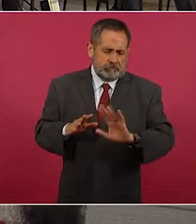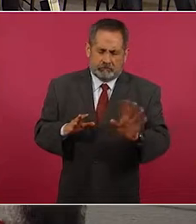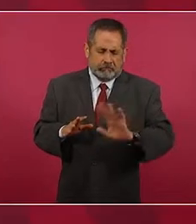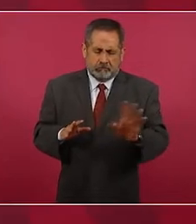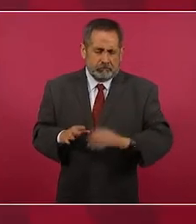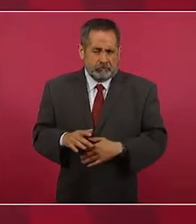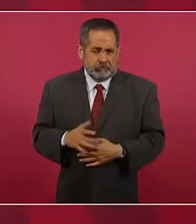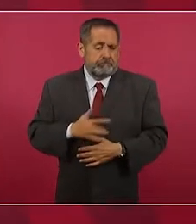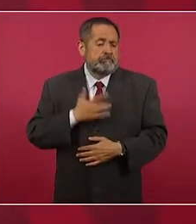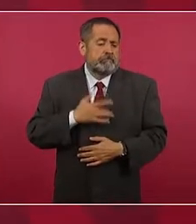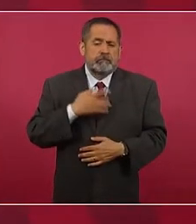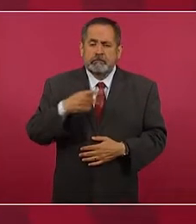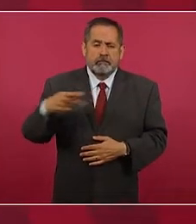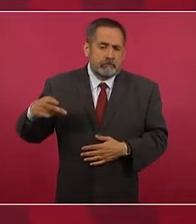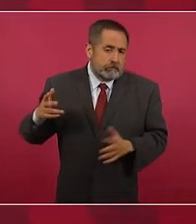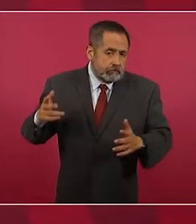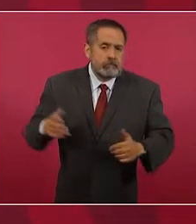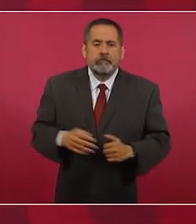Y